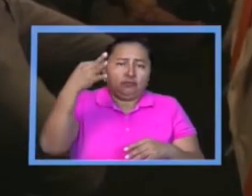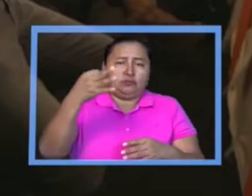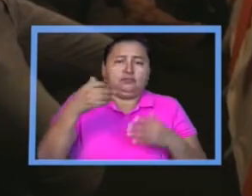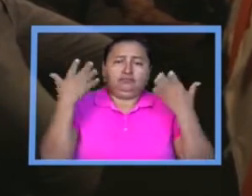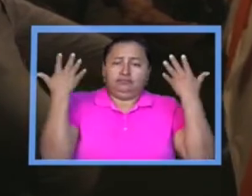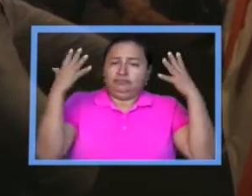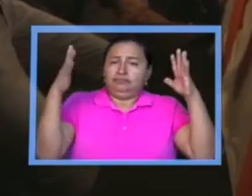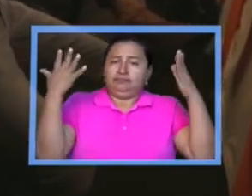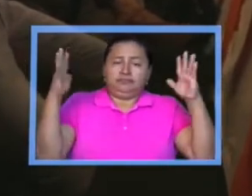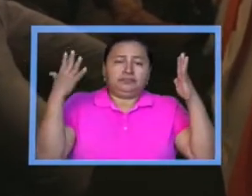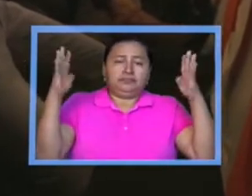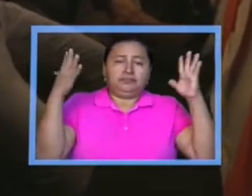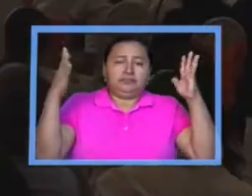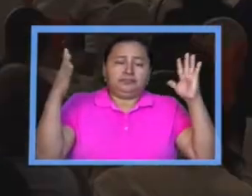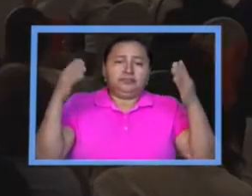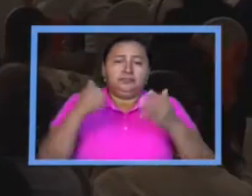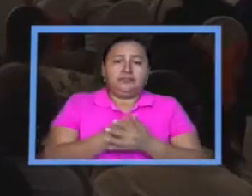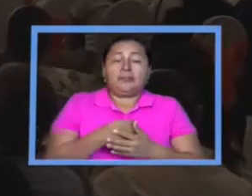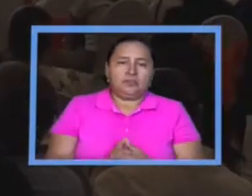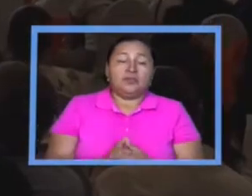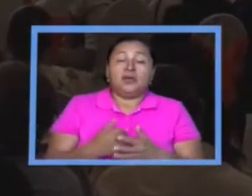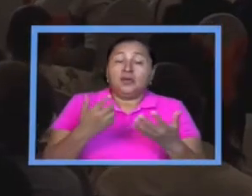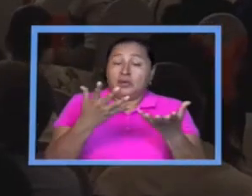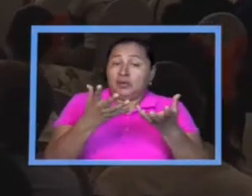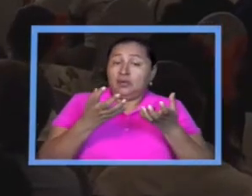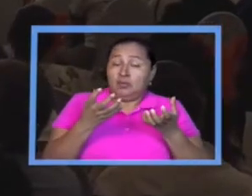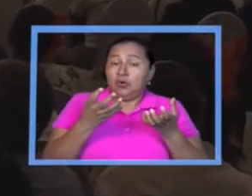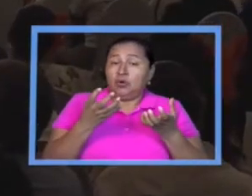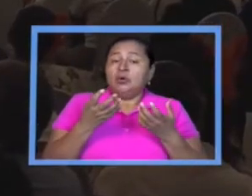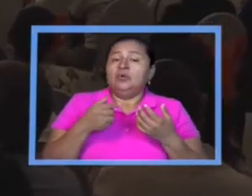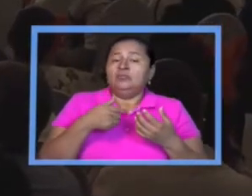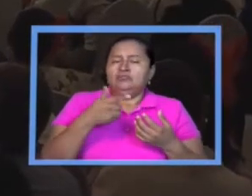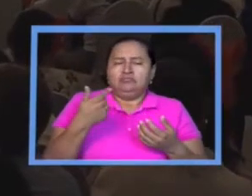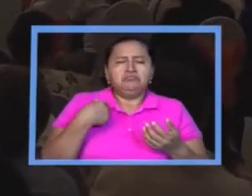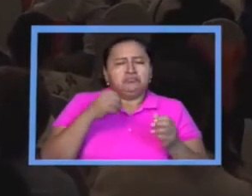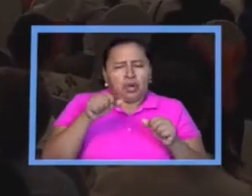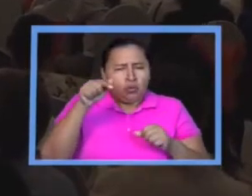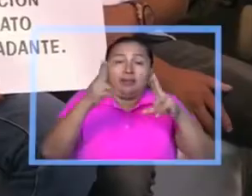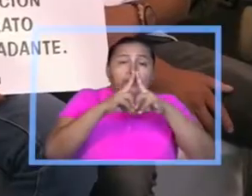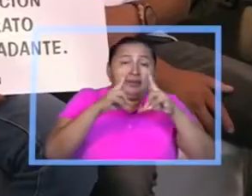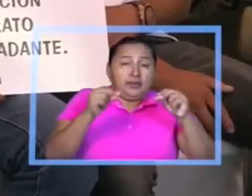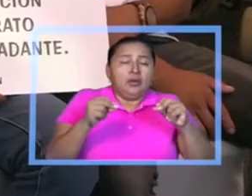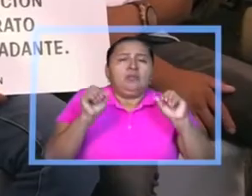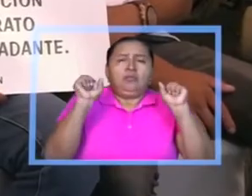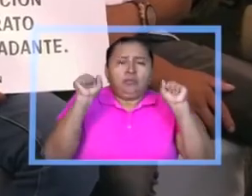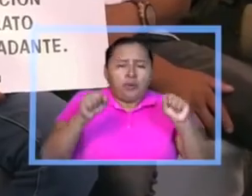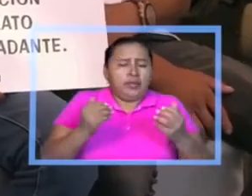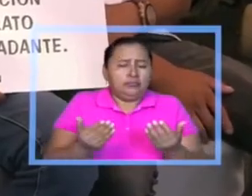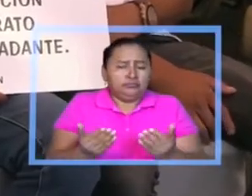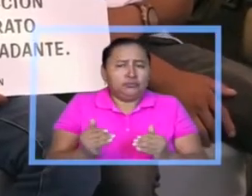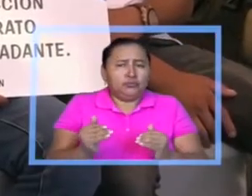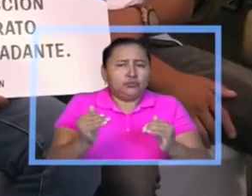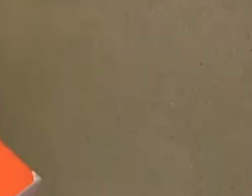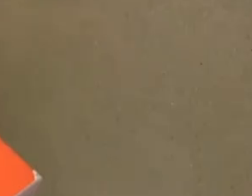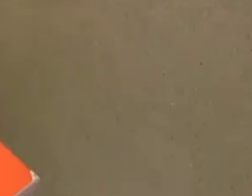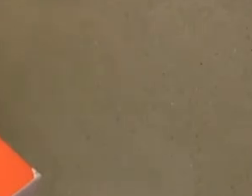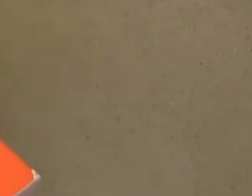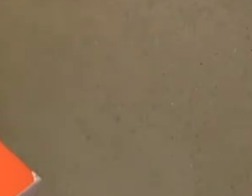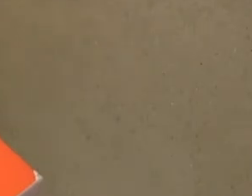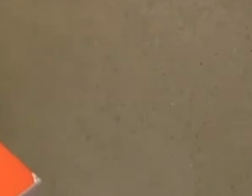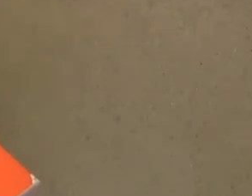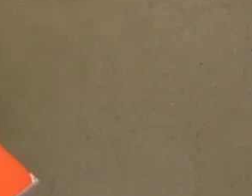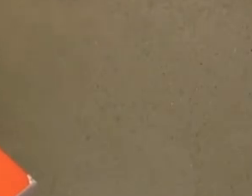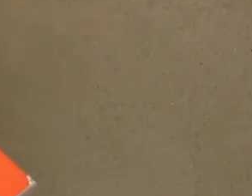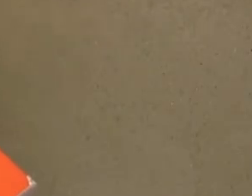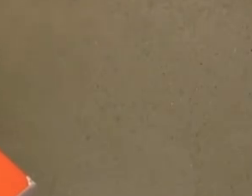aniversario de los derechos del niño, aprendió que es importante que las niñas y niños conozcan sobre sus derechos. Me pareció muy importante